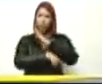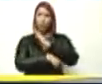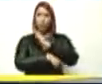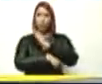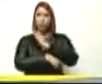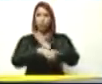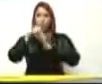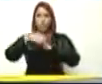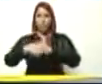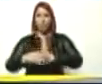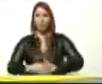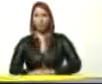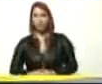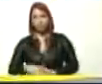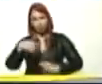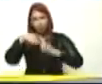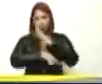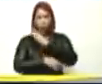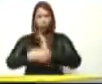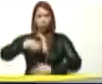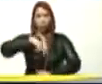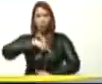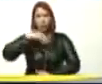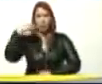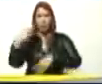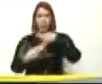subjetividad profunda de nuestra revolución